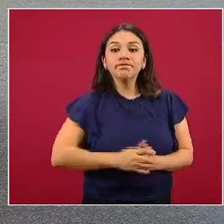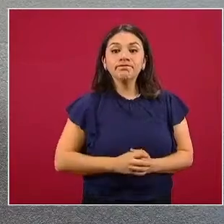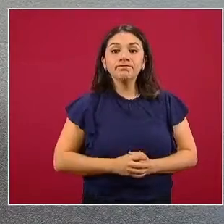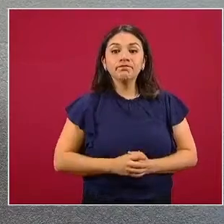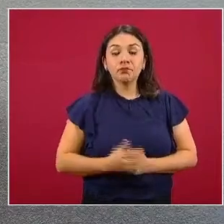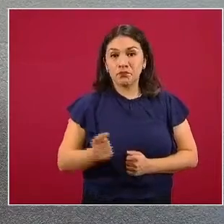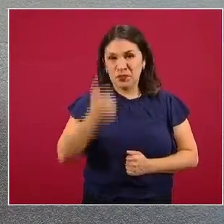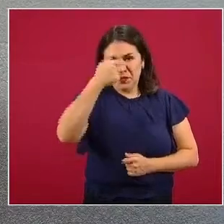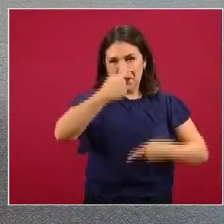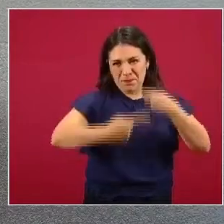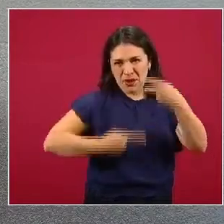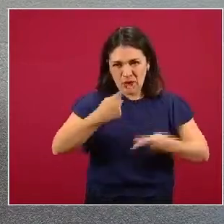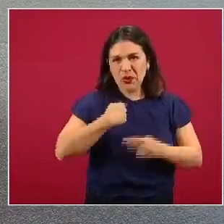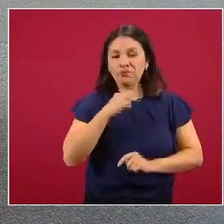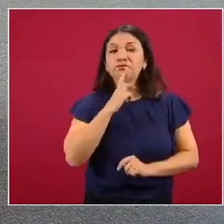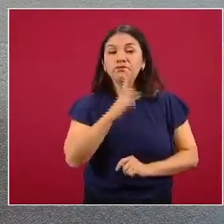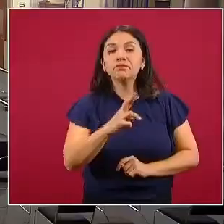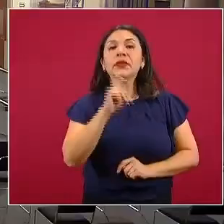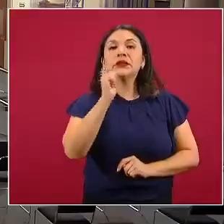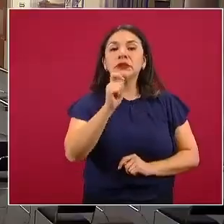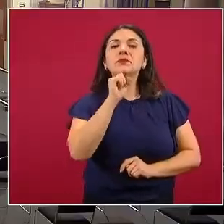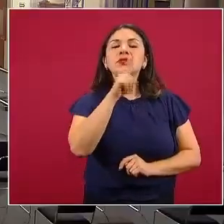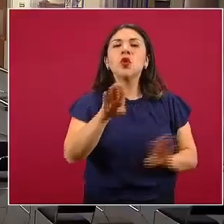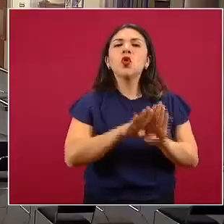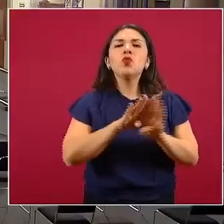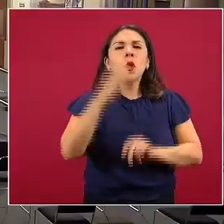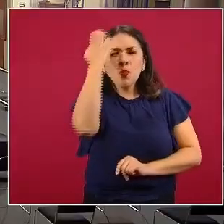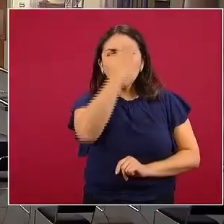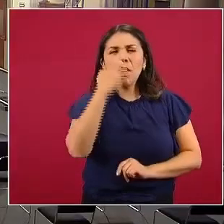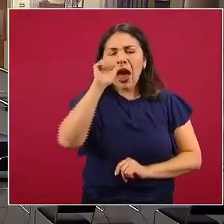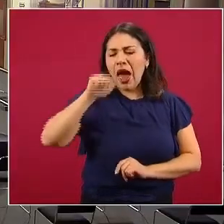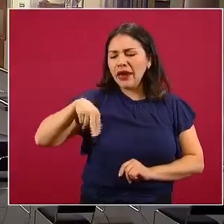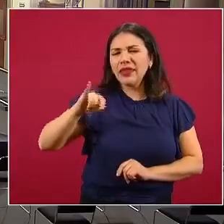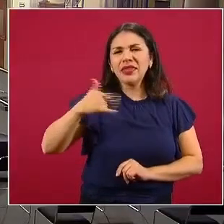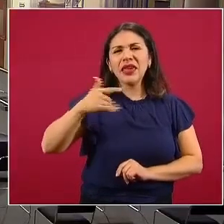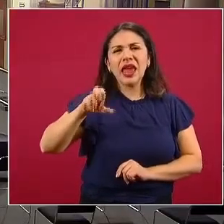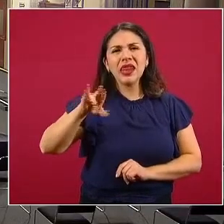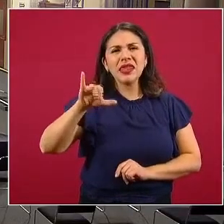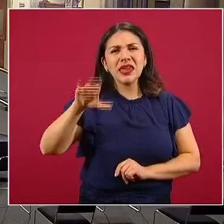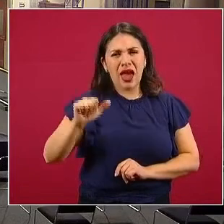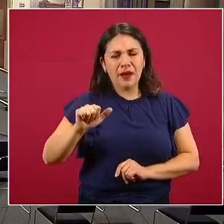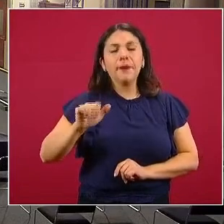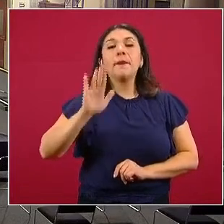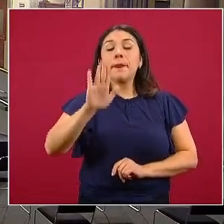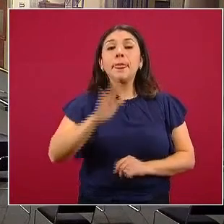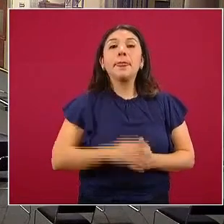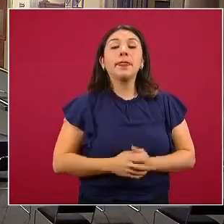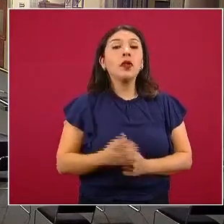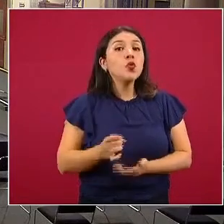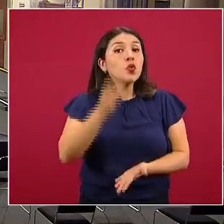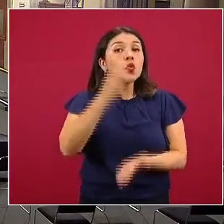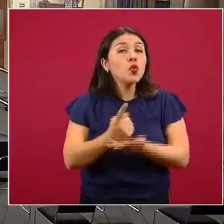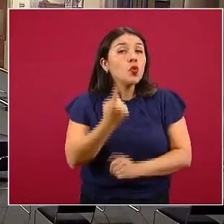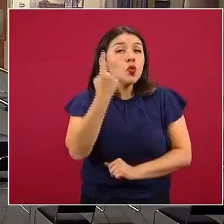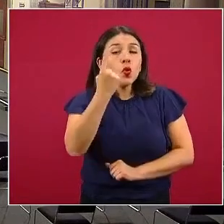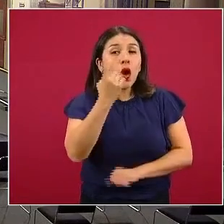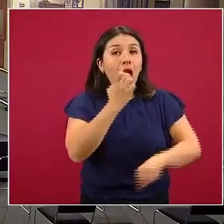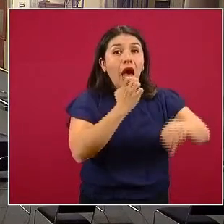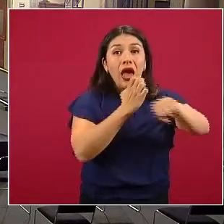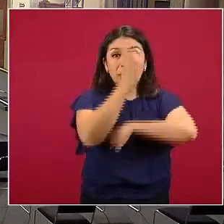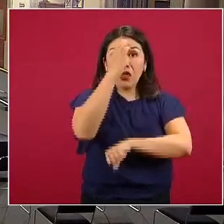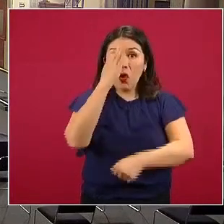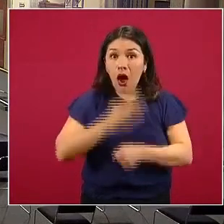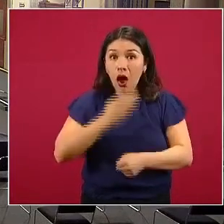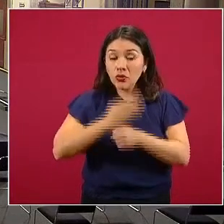Empiezo con la primera pregunta, que tiene que ver precisamente con las pruebas antigénicas. La única entidad federativa que hasta